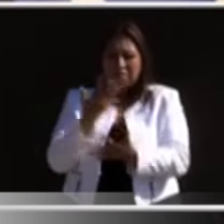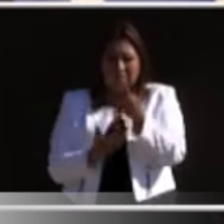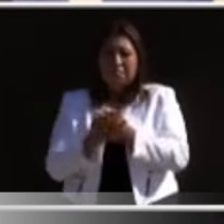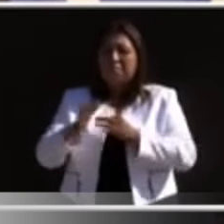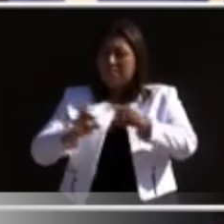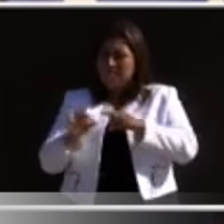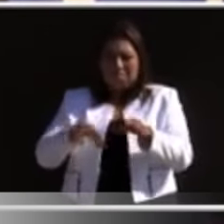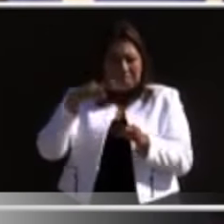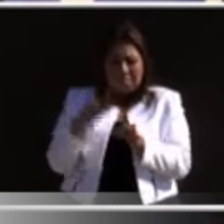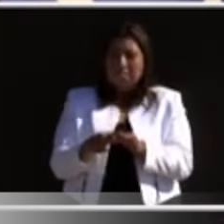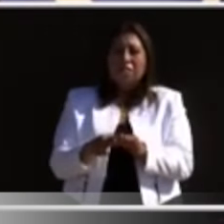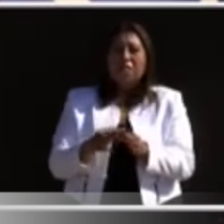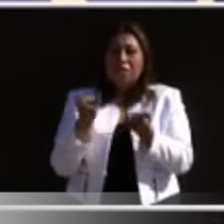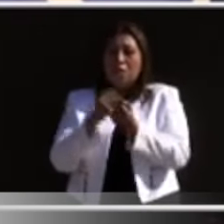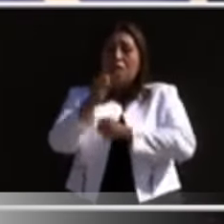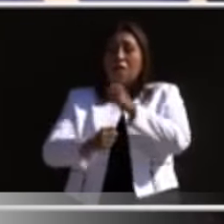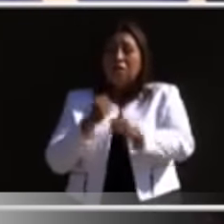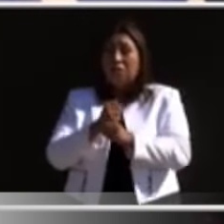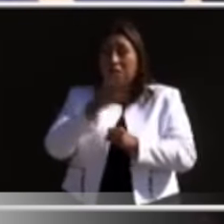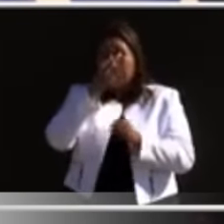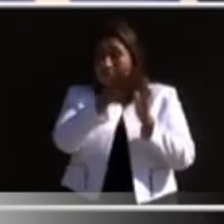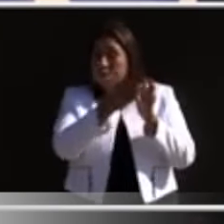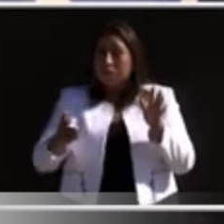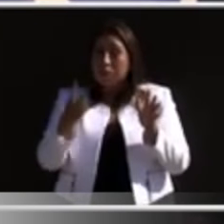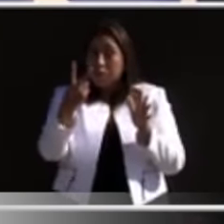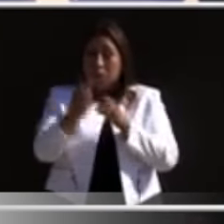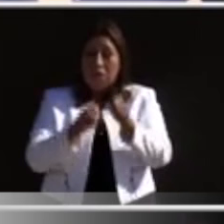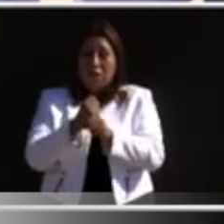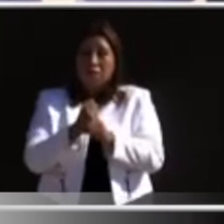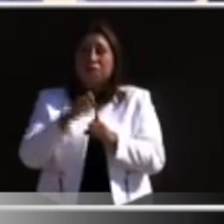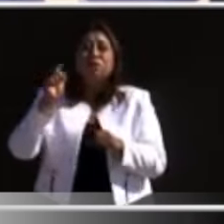estos próximos 2 años para sacar a Veracruz de la situación que vive.